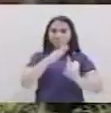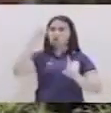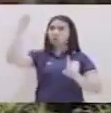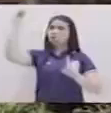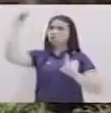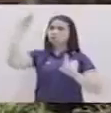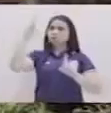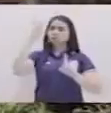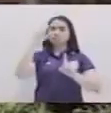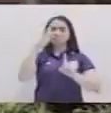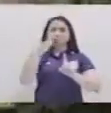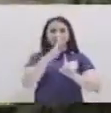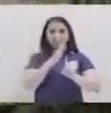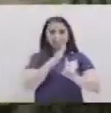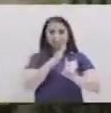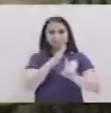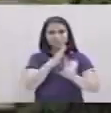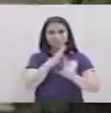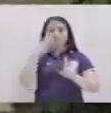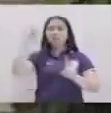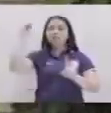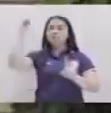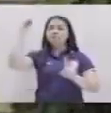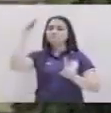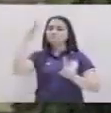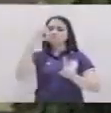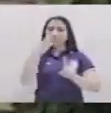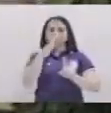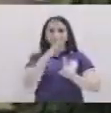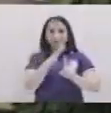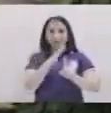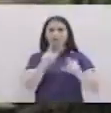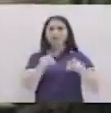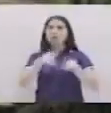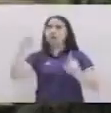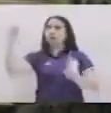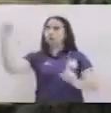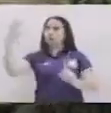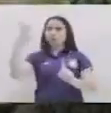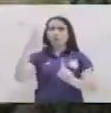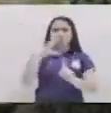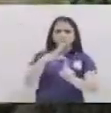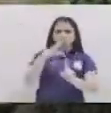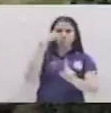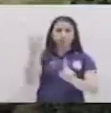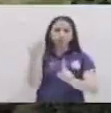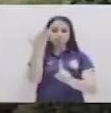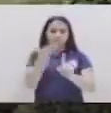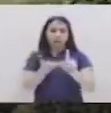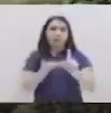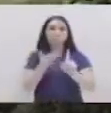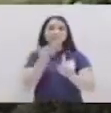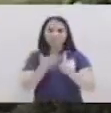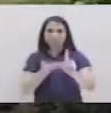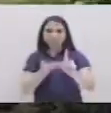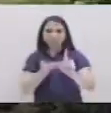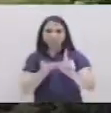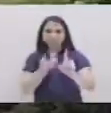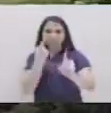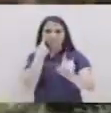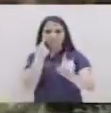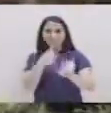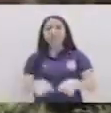esto como un tipo de bendición o luz que cae hacia alguna persona o hacia nuestra